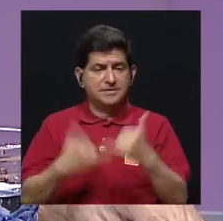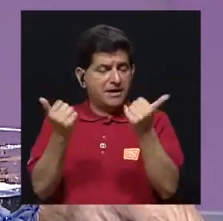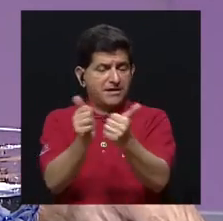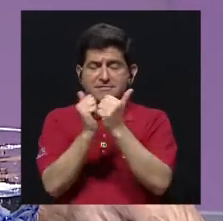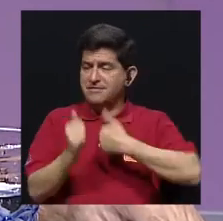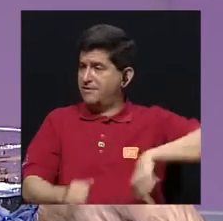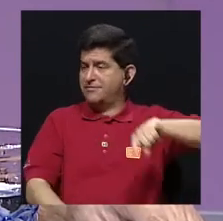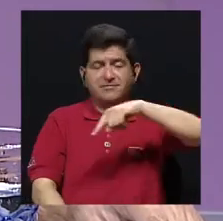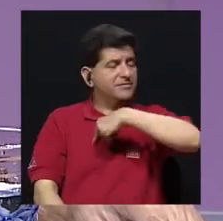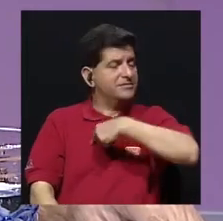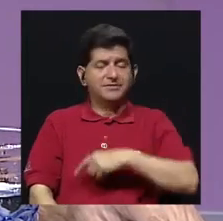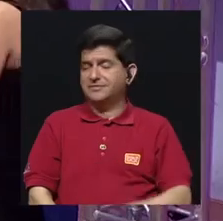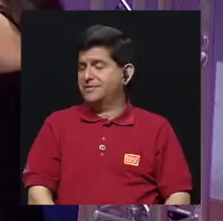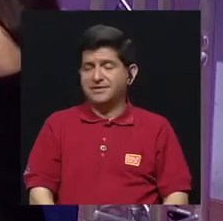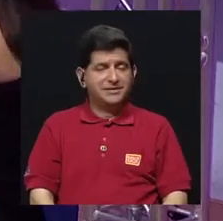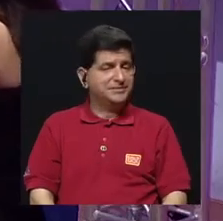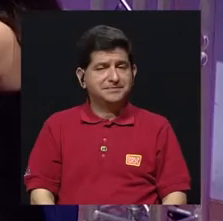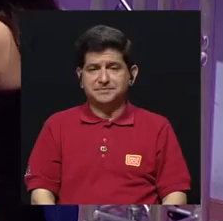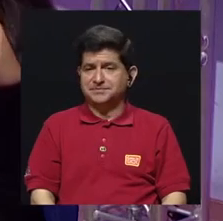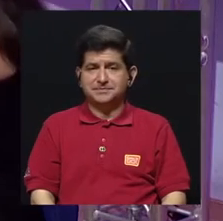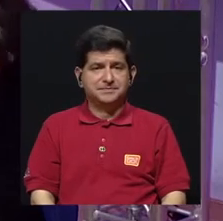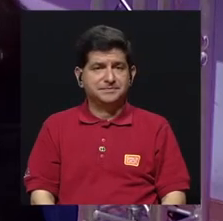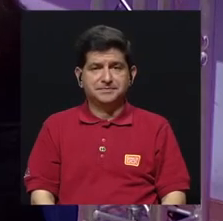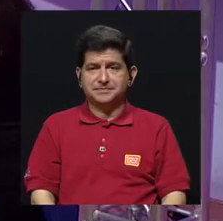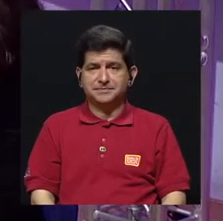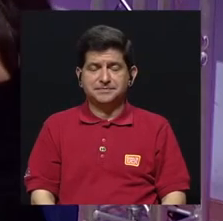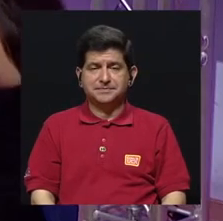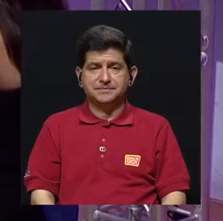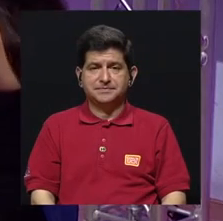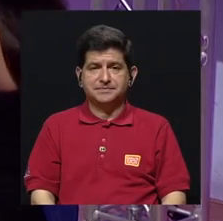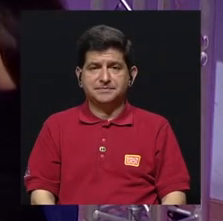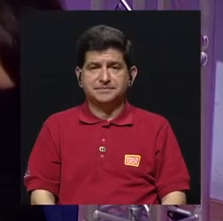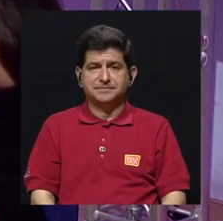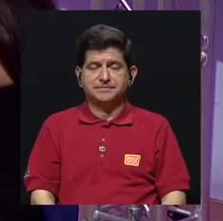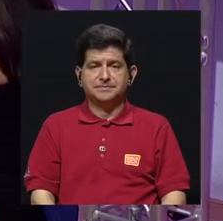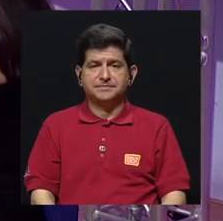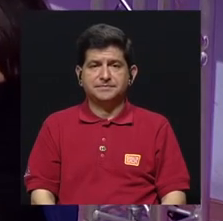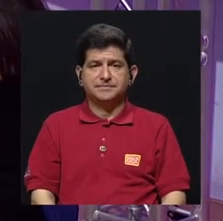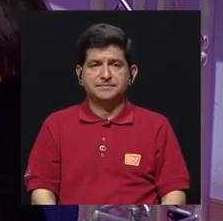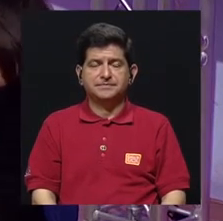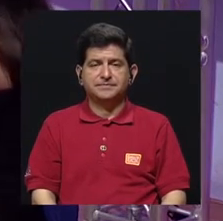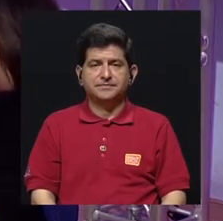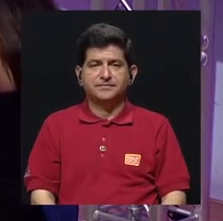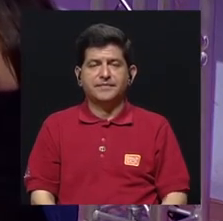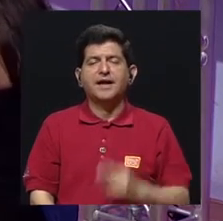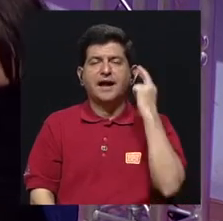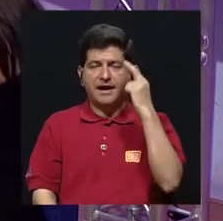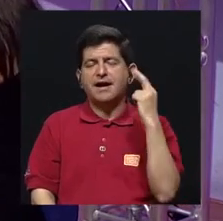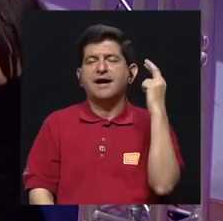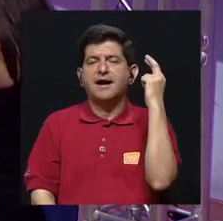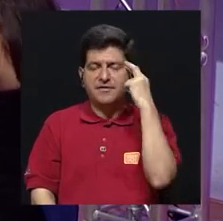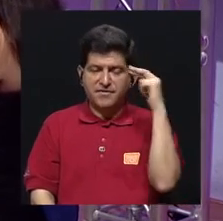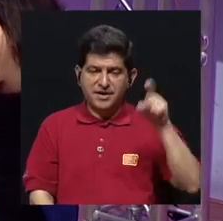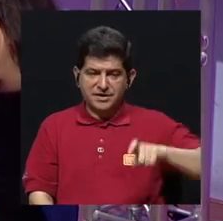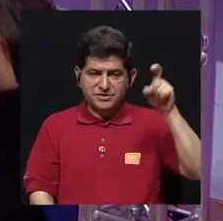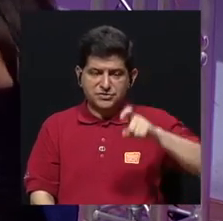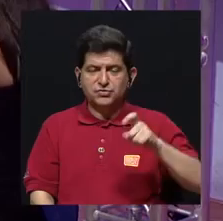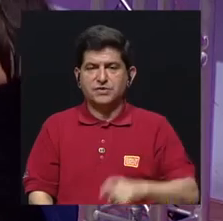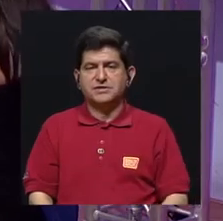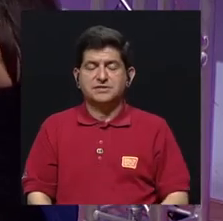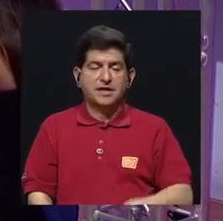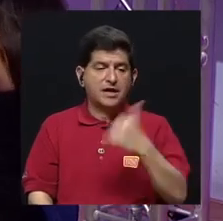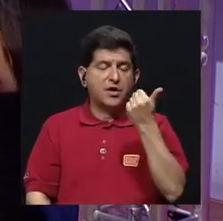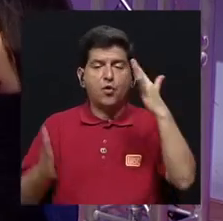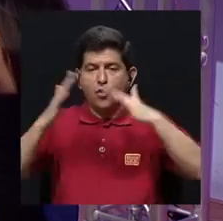Bueno, a raíz, ¿verdad?, de la necesidad de buscar estos otros espacios, me comentaban ustedes, donde no solo